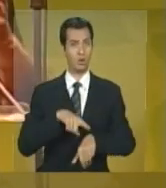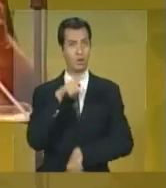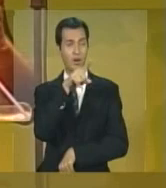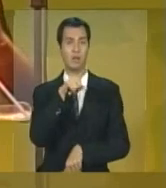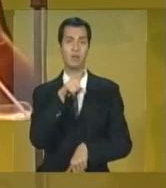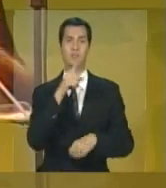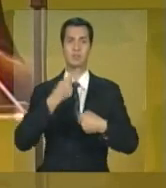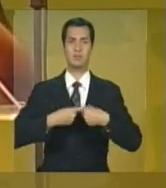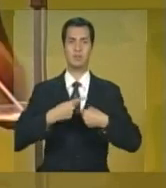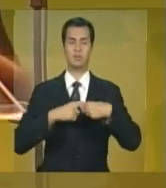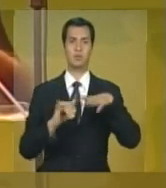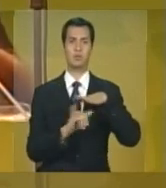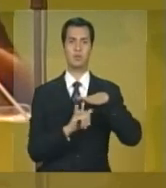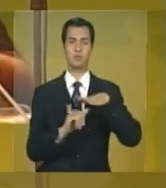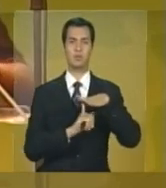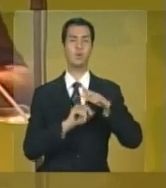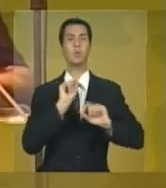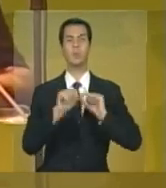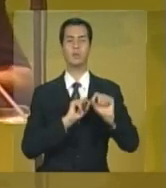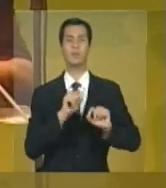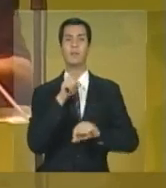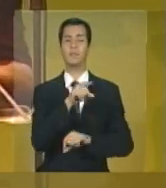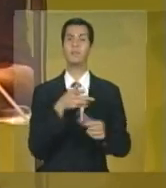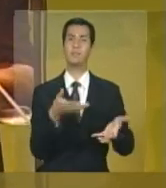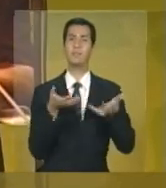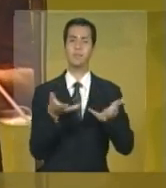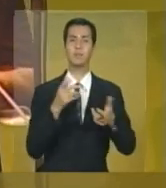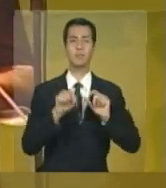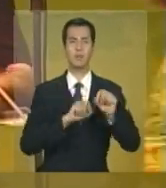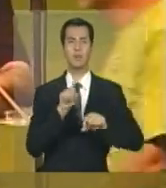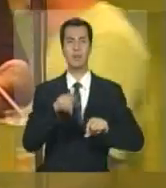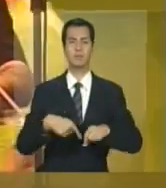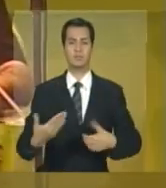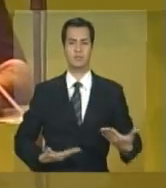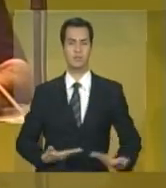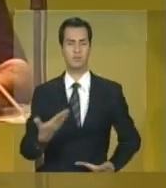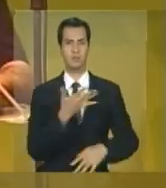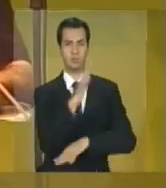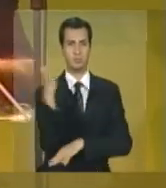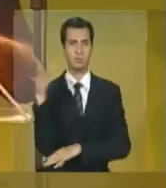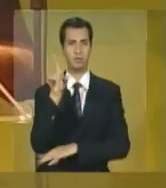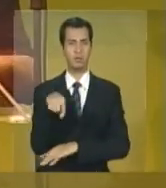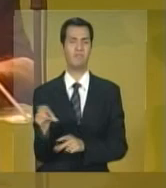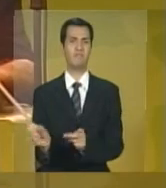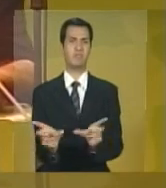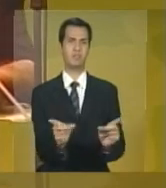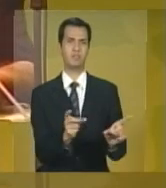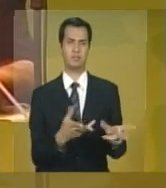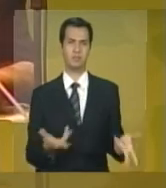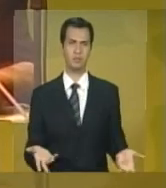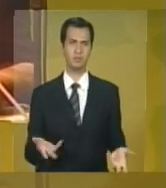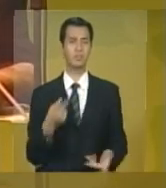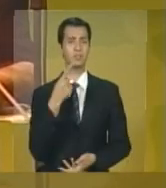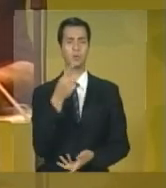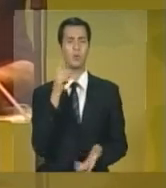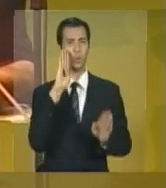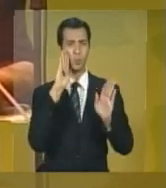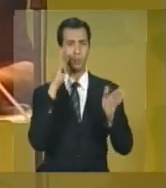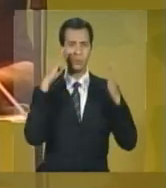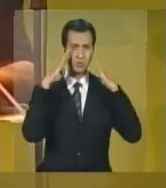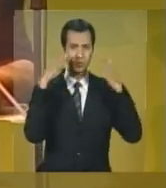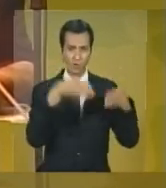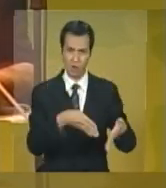el centro es la mercantilización de los servicios ambientales. El centro de las propuestas que se